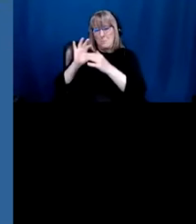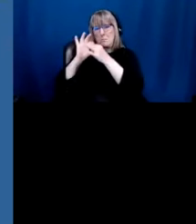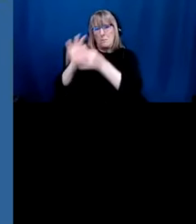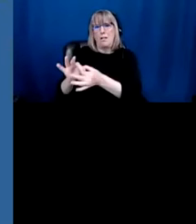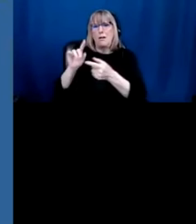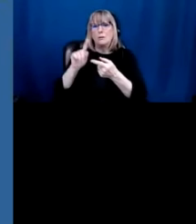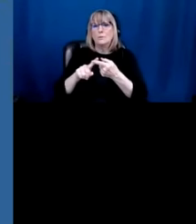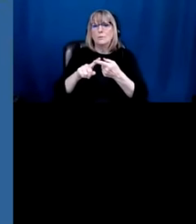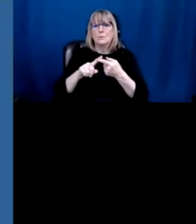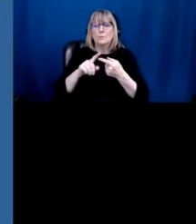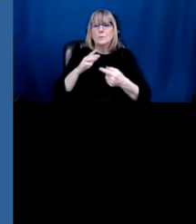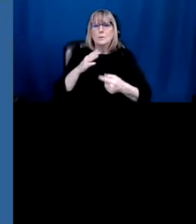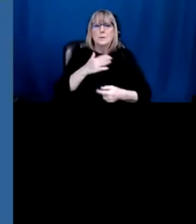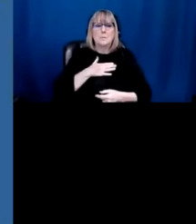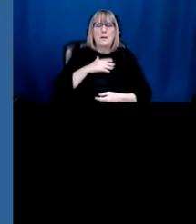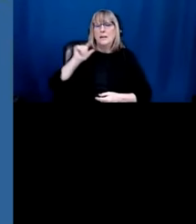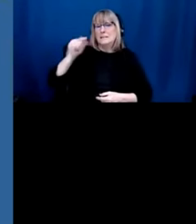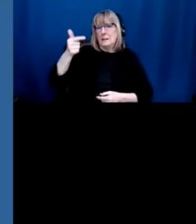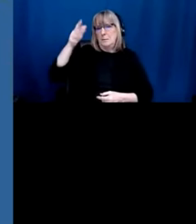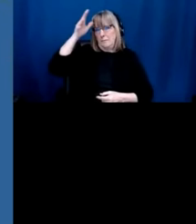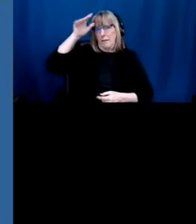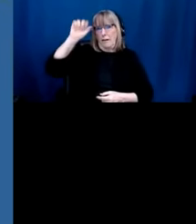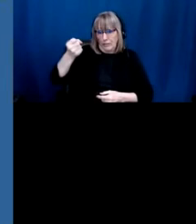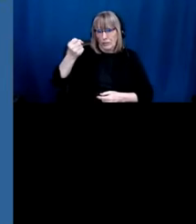este edificio le pertenecía